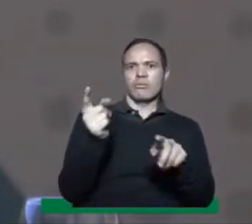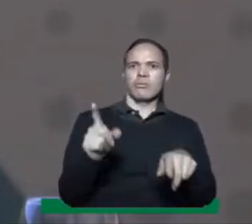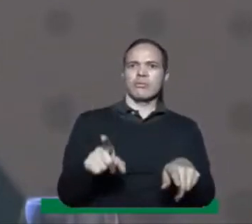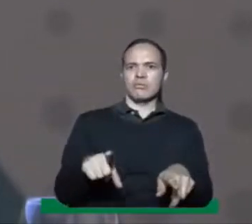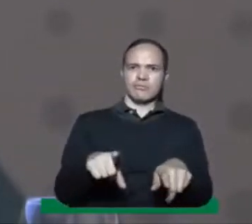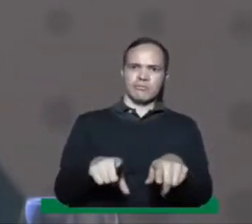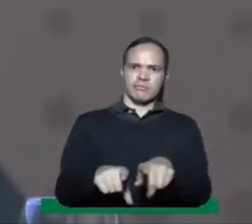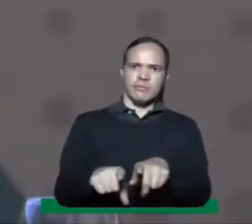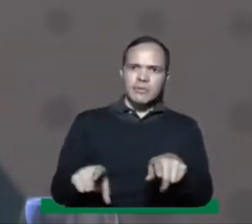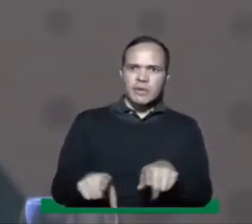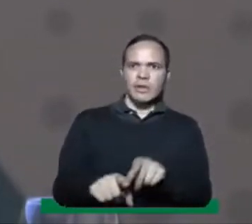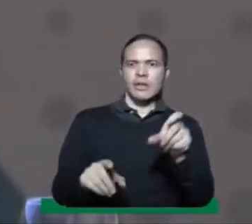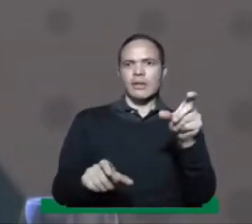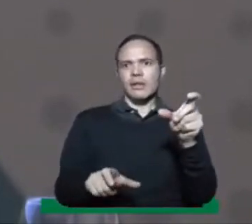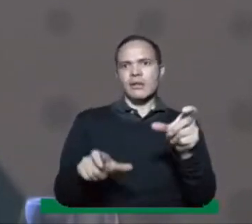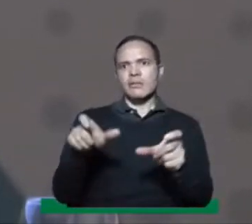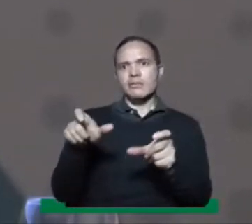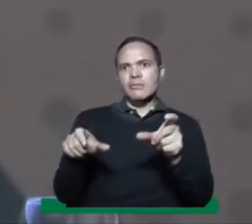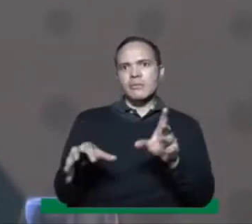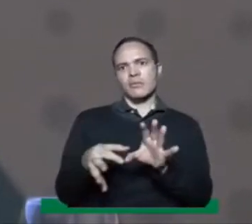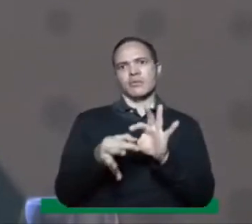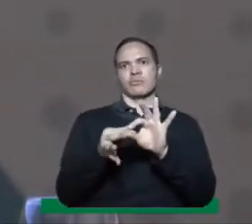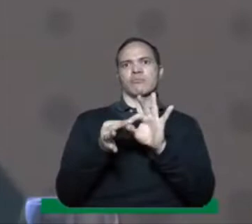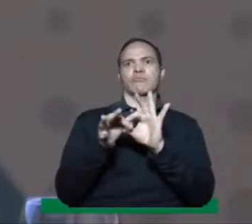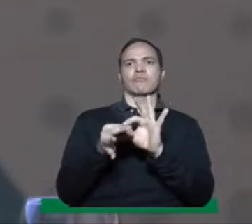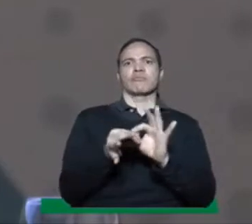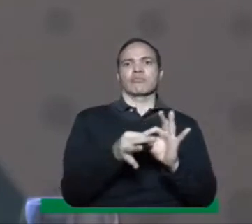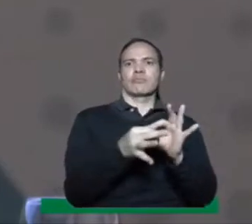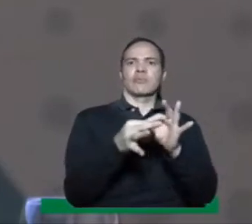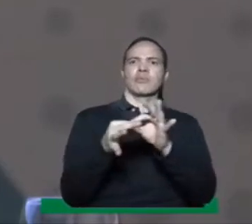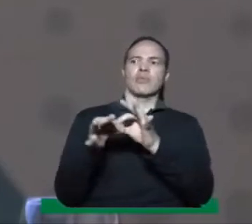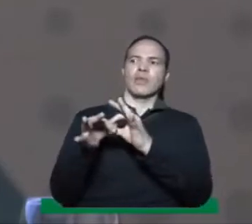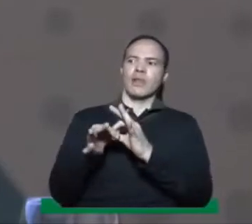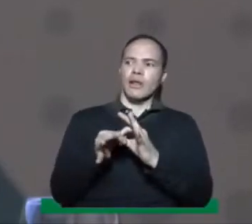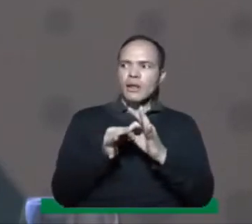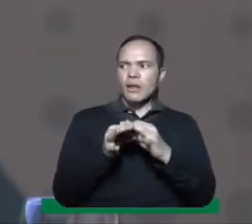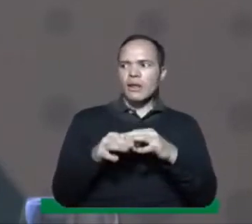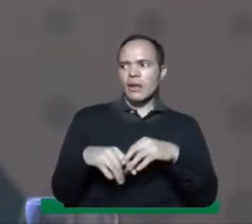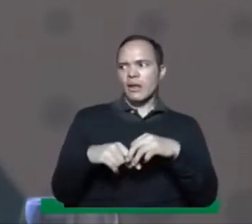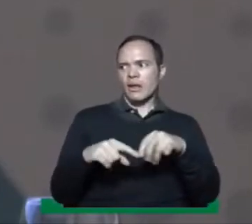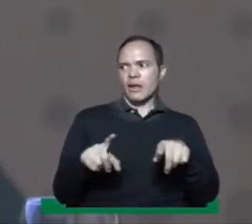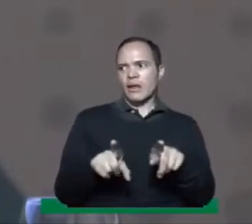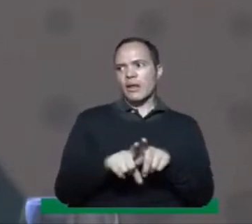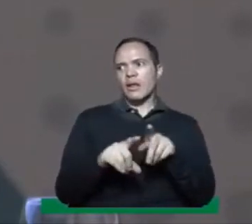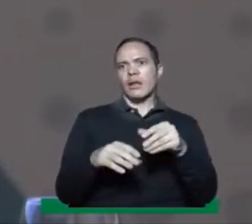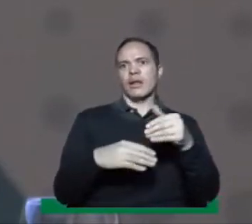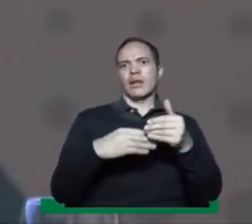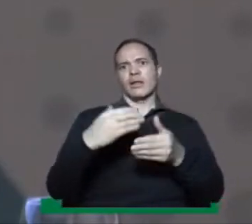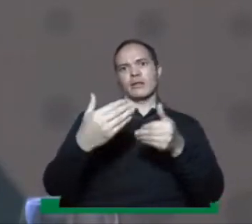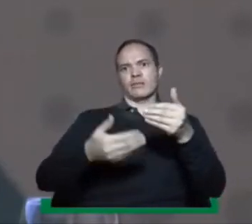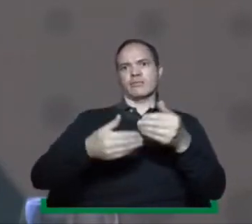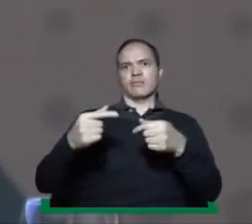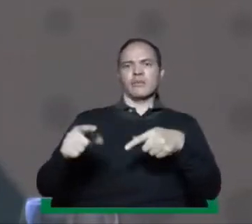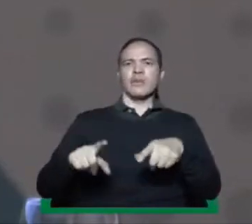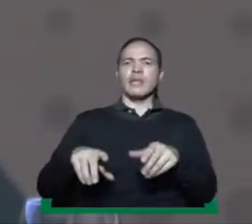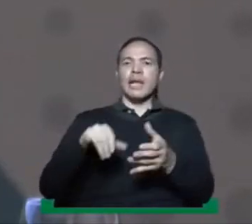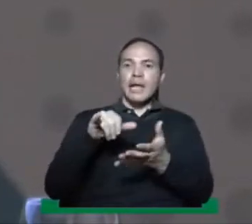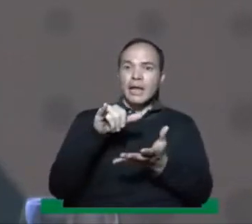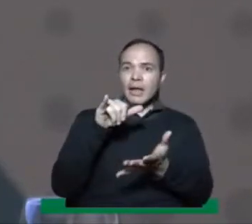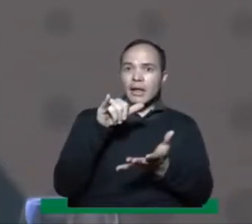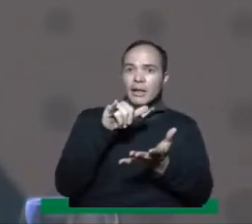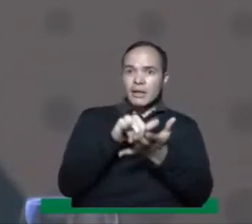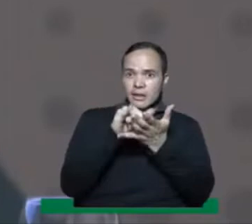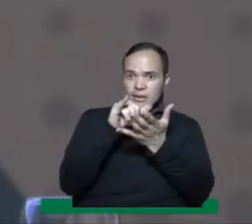capaces de crear vínculos entre el territorio sus residentes y quienes lo visitan es así como se construye y se